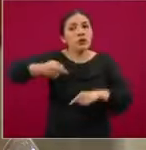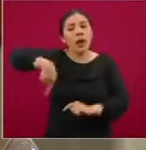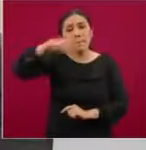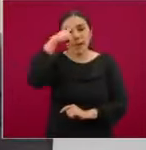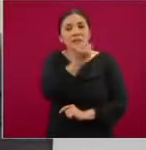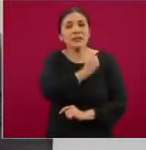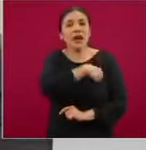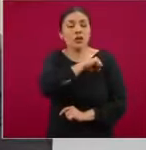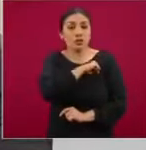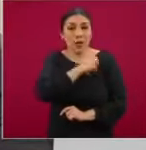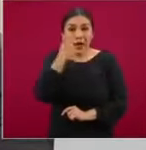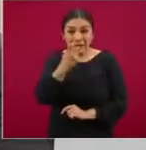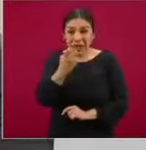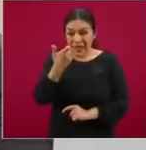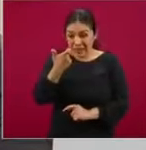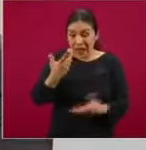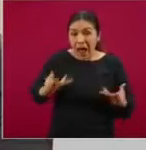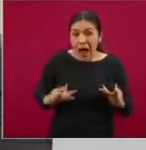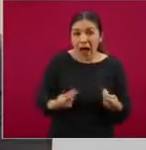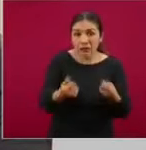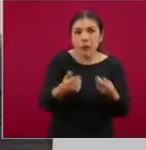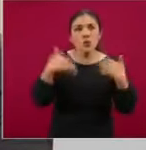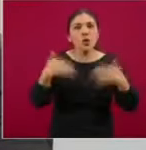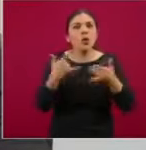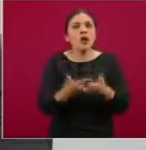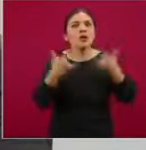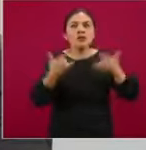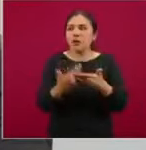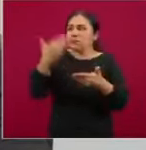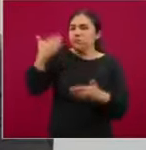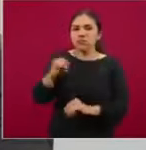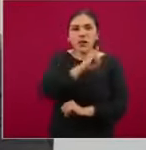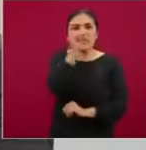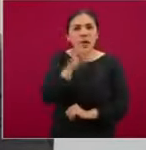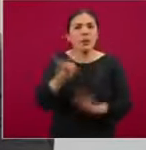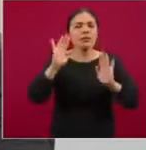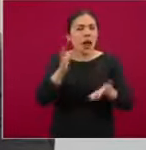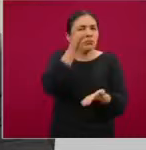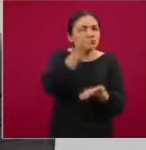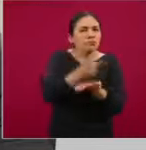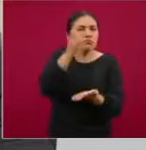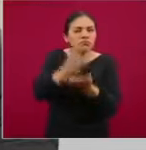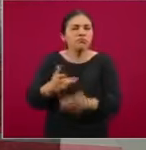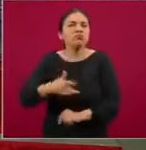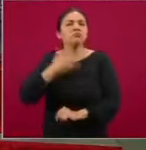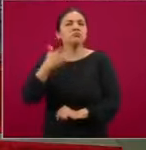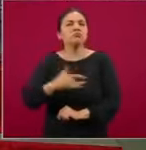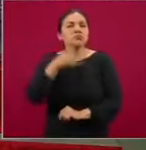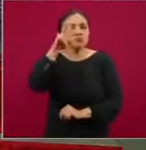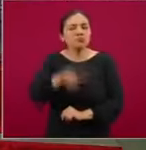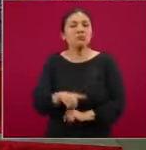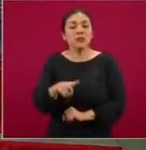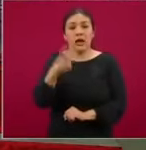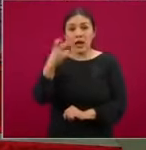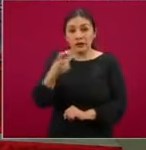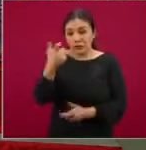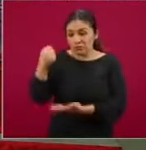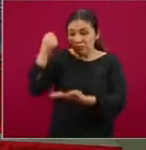salud. Es un gasto histórico que identificamos con esta